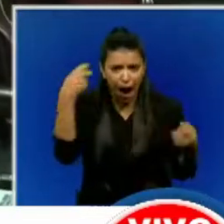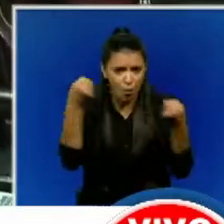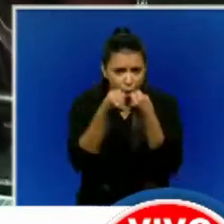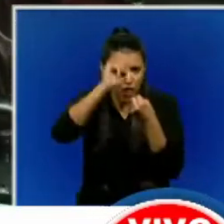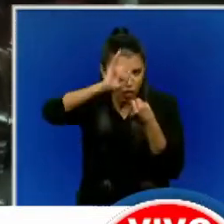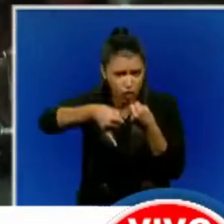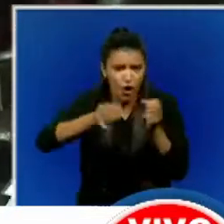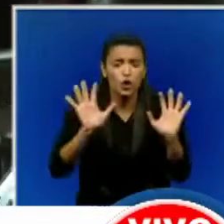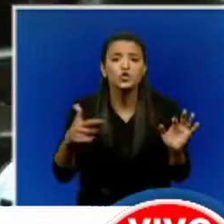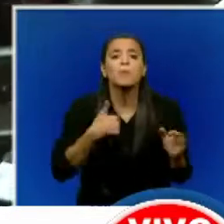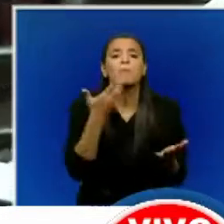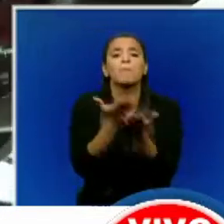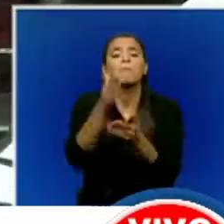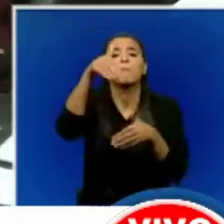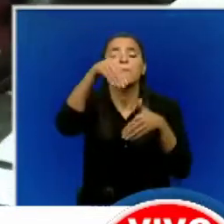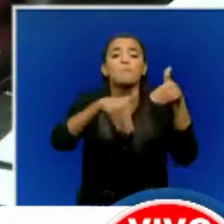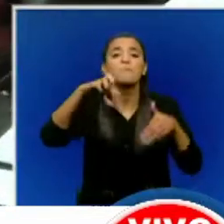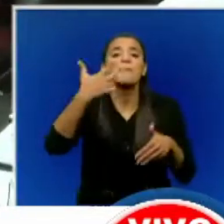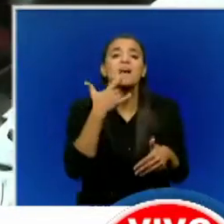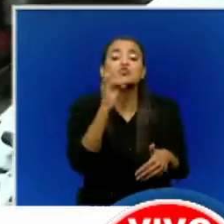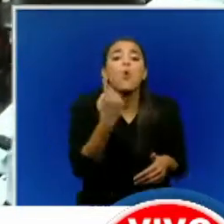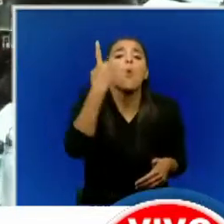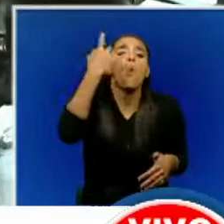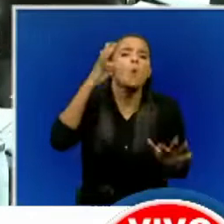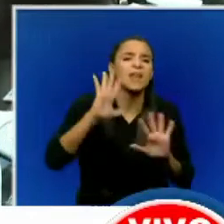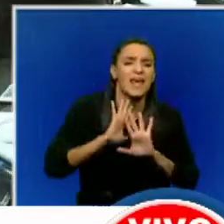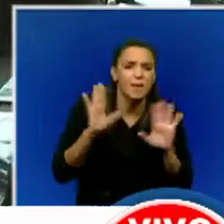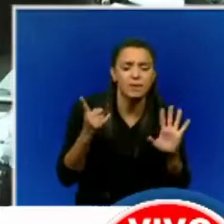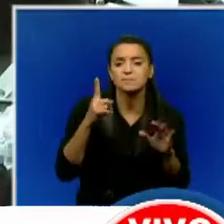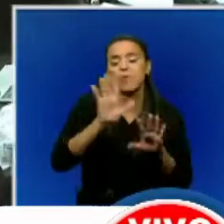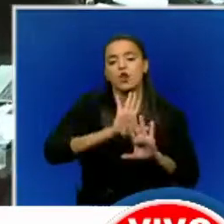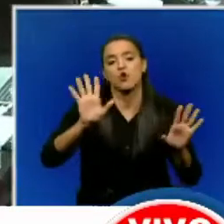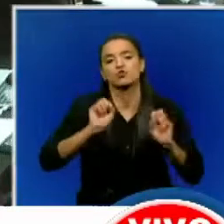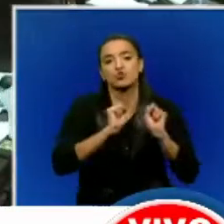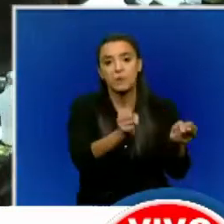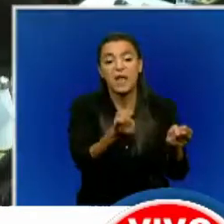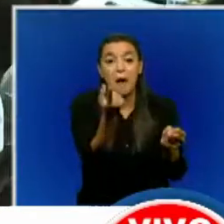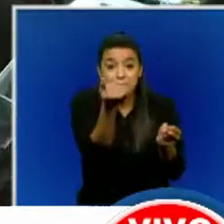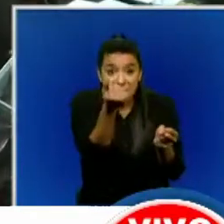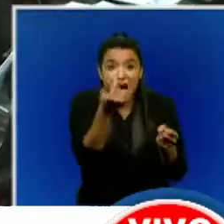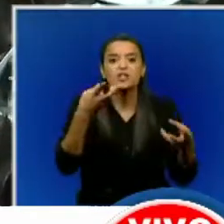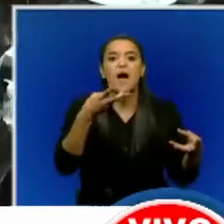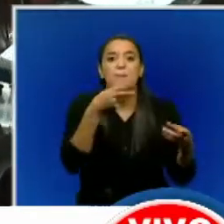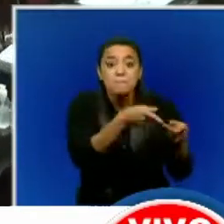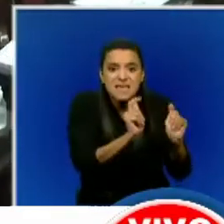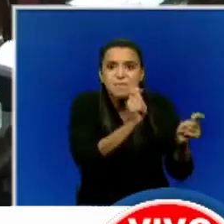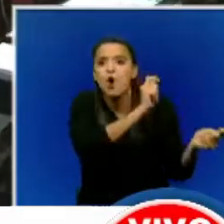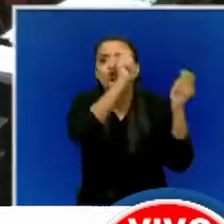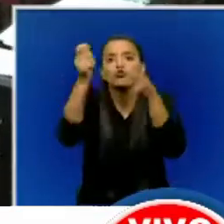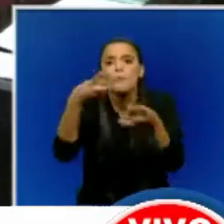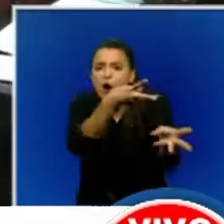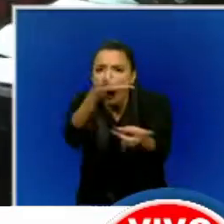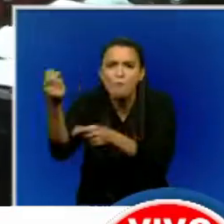que las PASO, bueno, por esta única vez, no se realice y que esa plata vayan a comprarse vacunas, insumos para